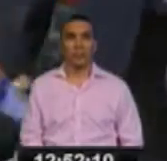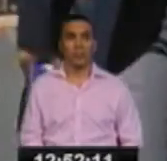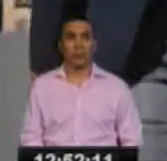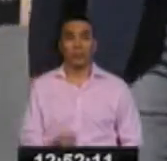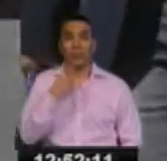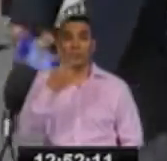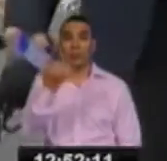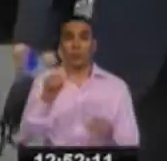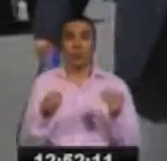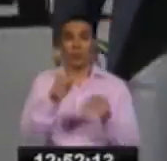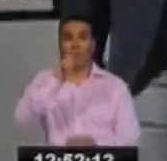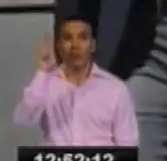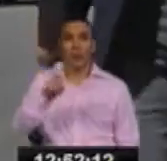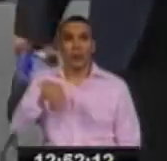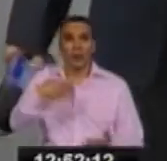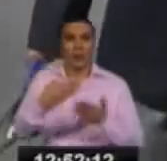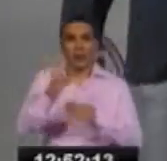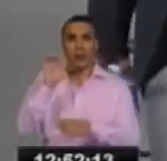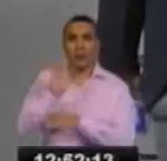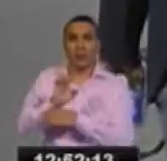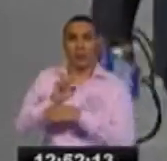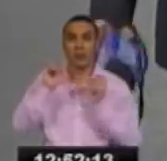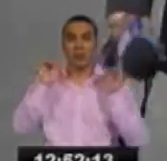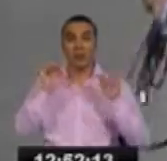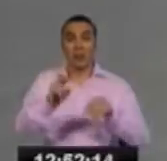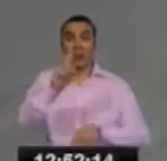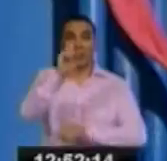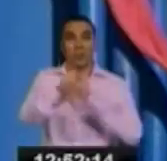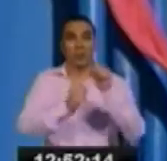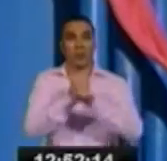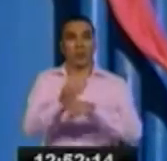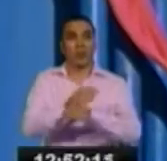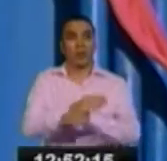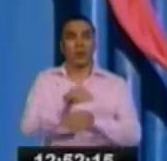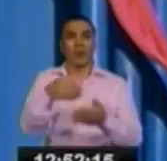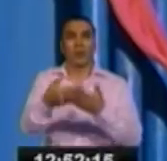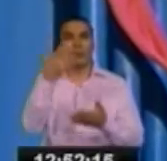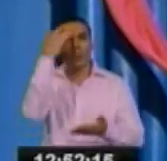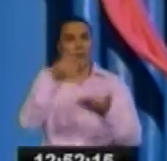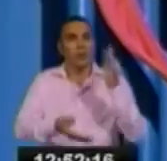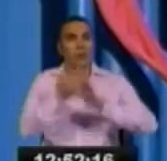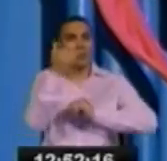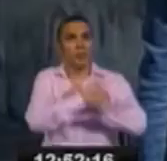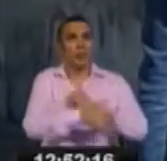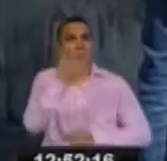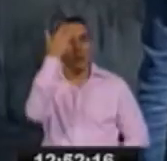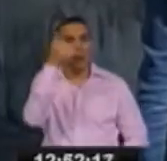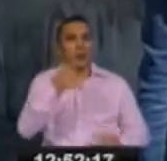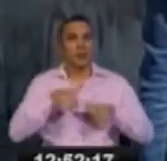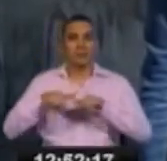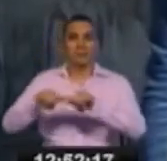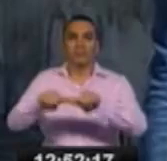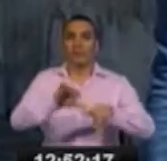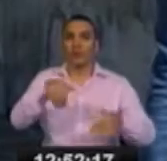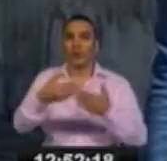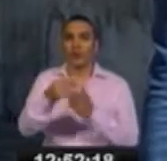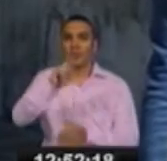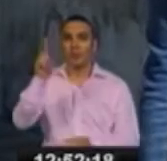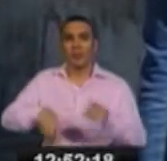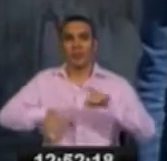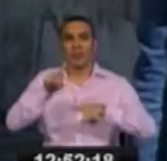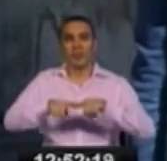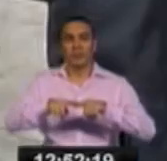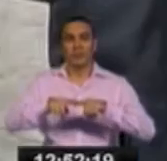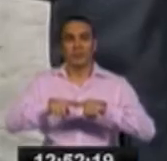Stevens es un joven venezolano que llegó a Ecuador en septiembre del año pasado. Sus argumentos para salir de su país son similares al de la mayoría de sus